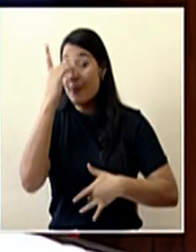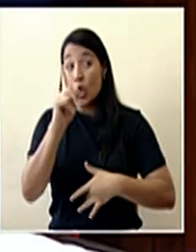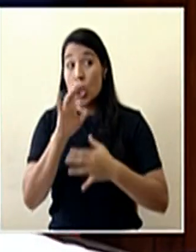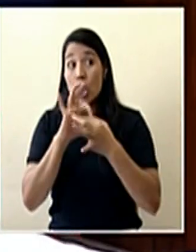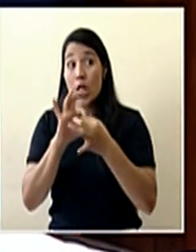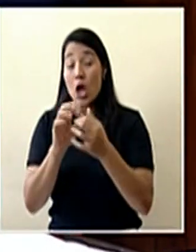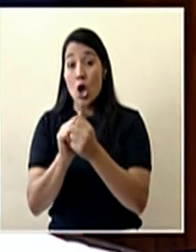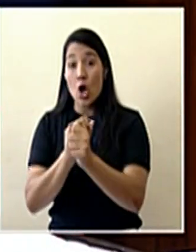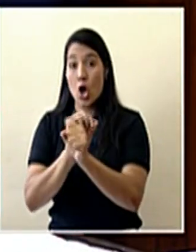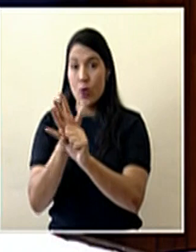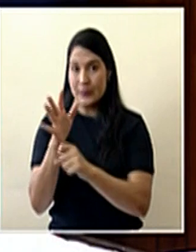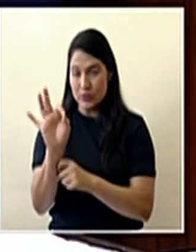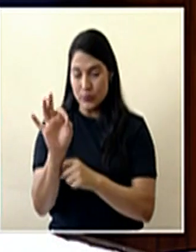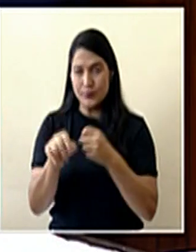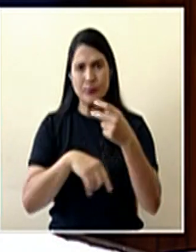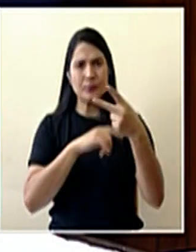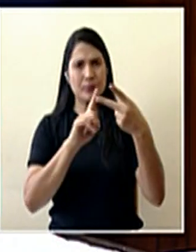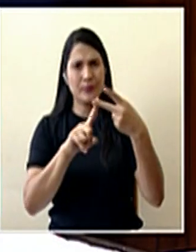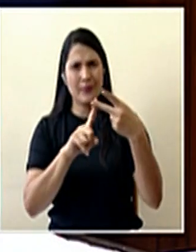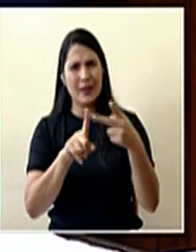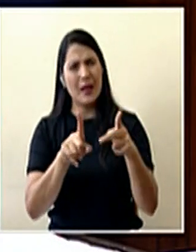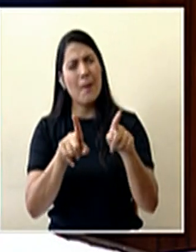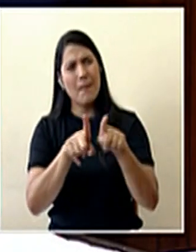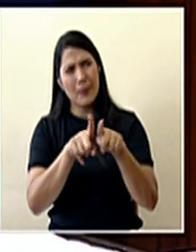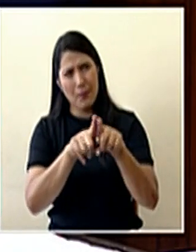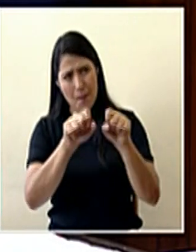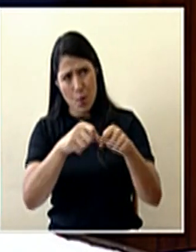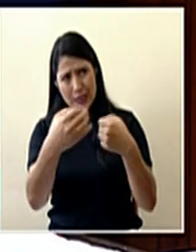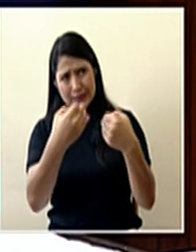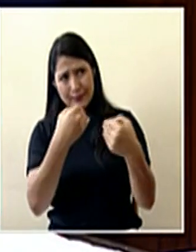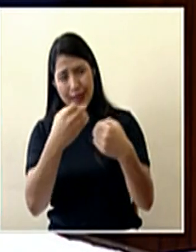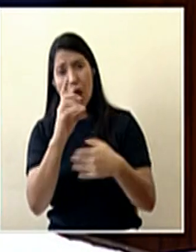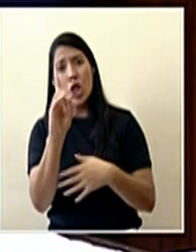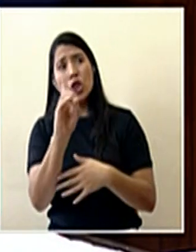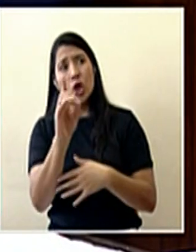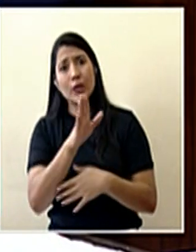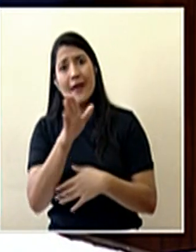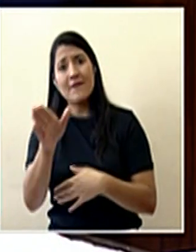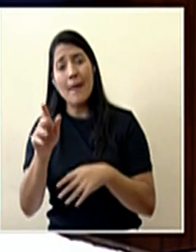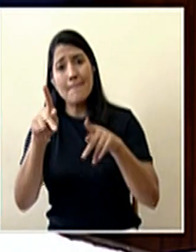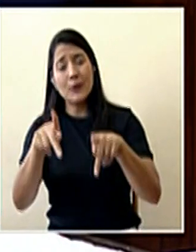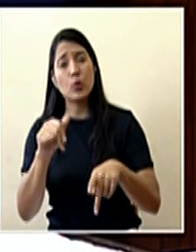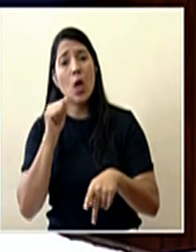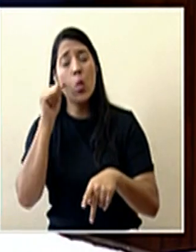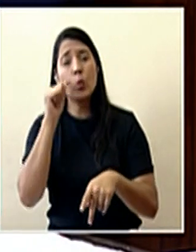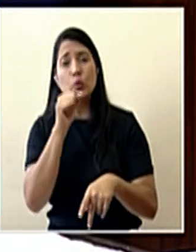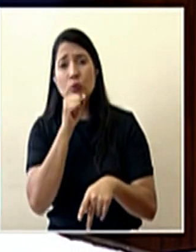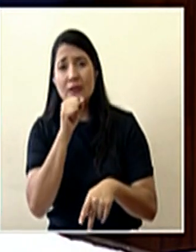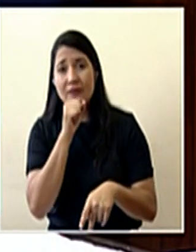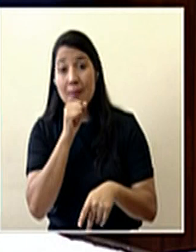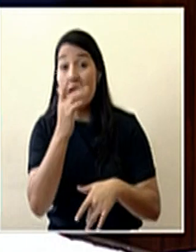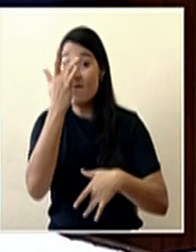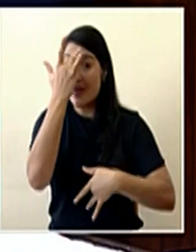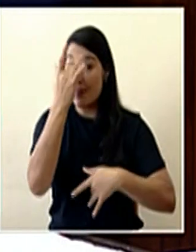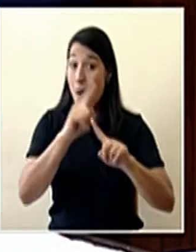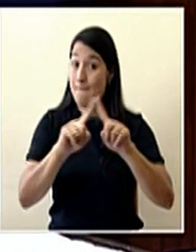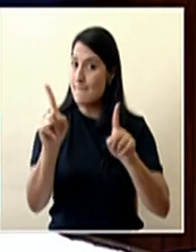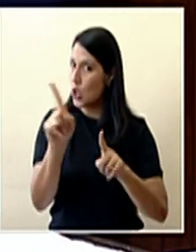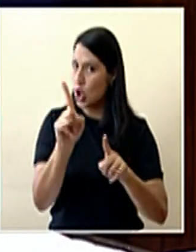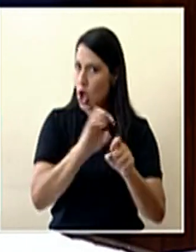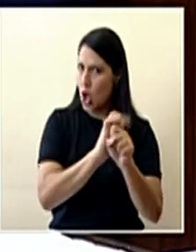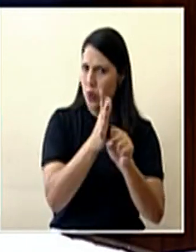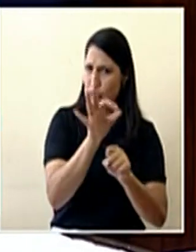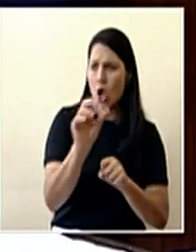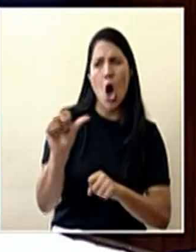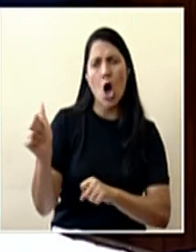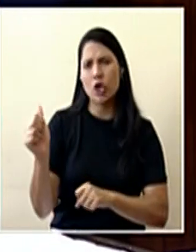COVID? Y además, si nos puede explicar a dónde se lleva a los adultos mayores enfermos que no son COVID, sino que están enfermos